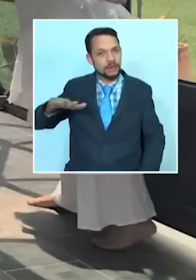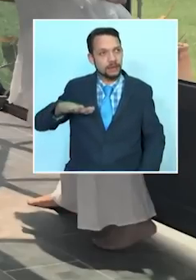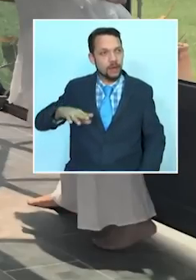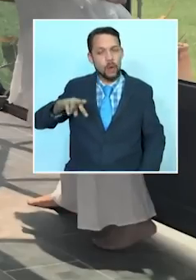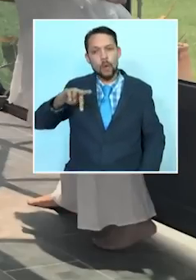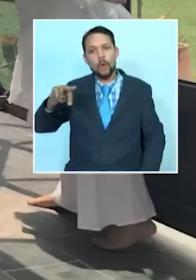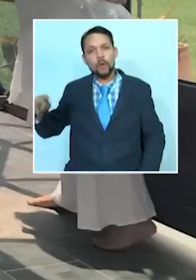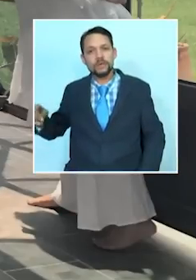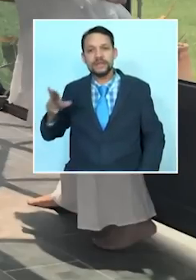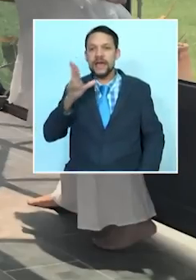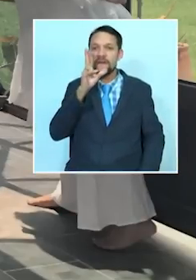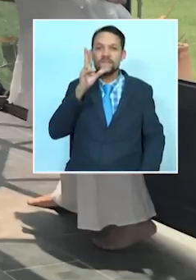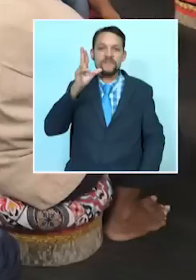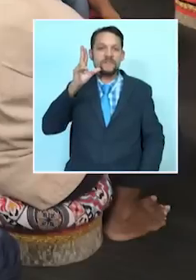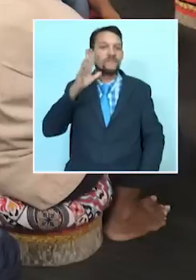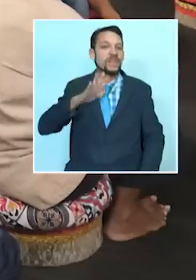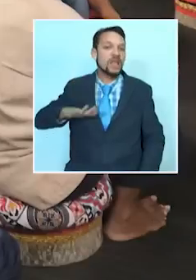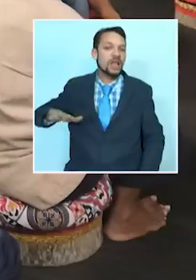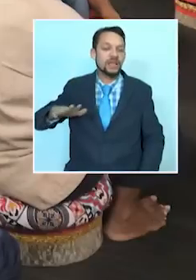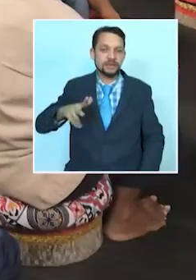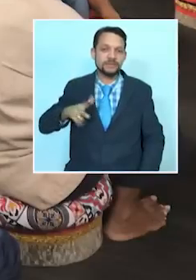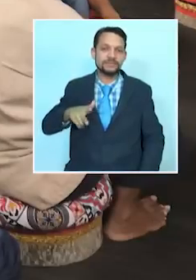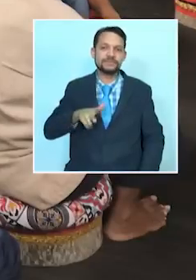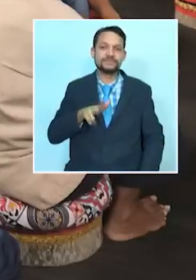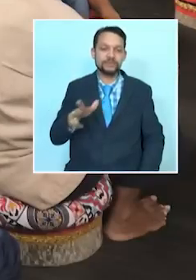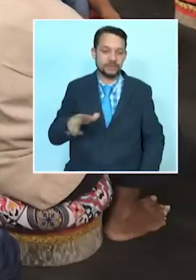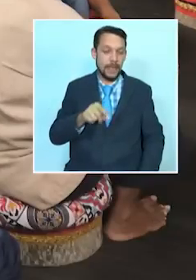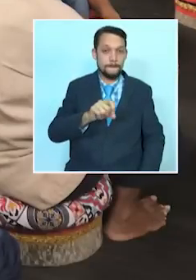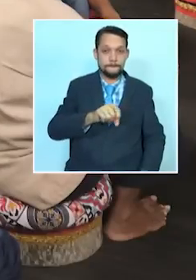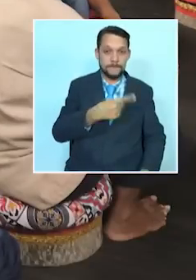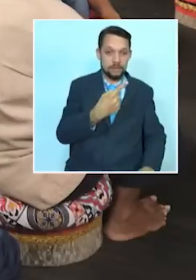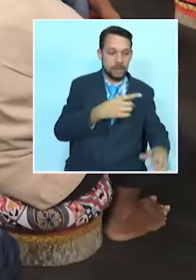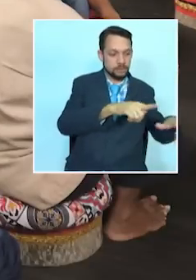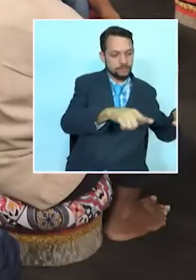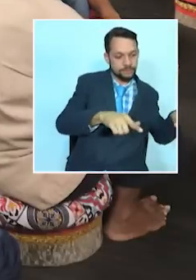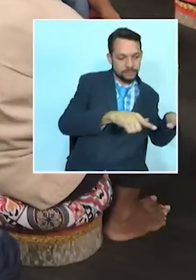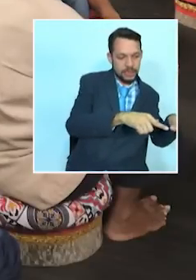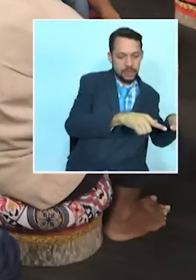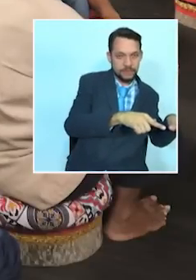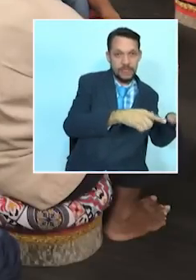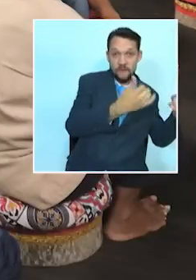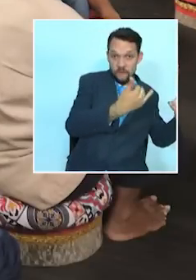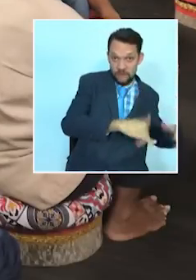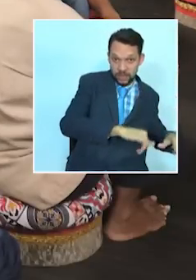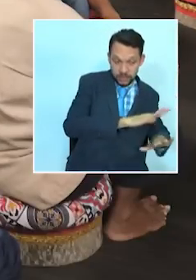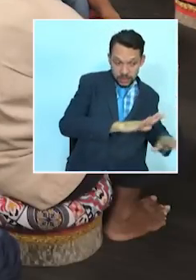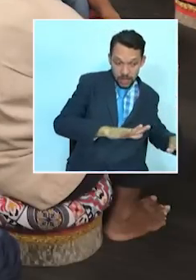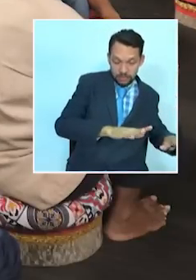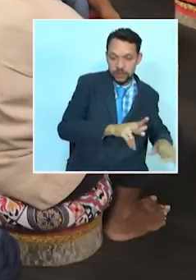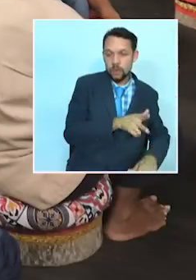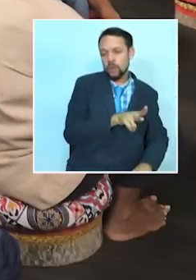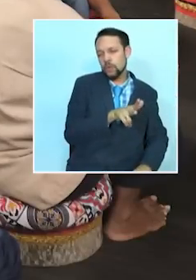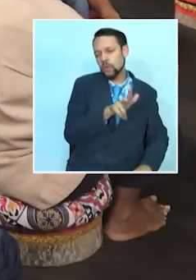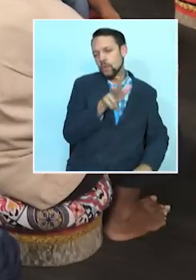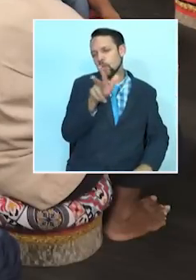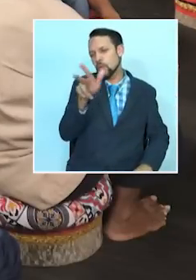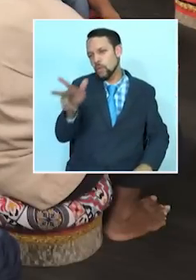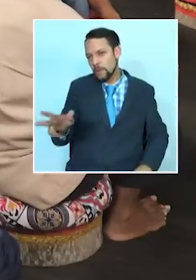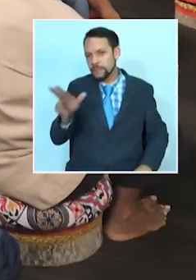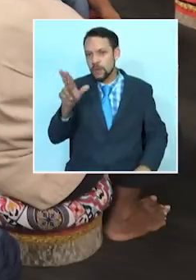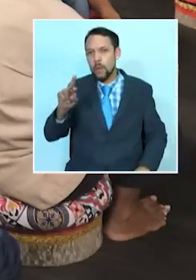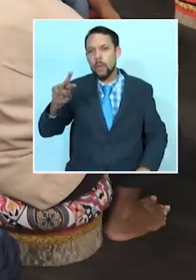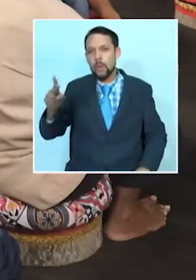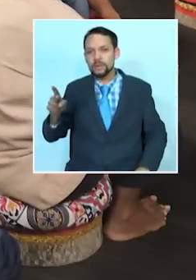a mitad de camino entre manizales y chinchiná y en eh en en otro ambiente totalmente